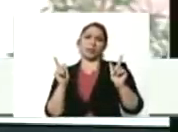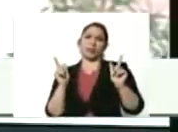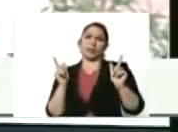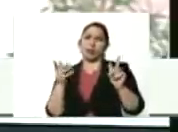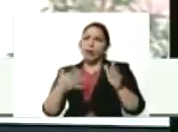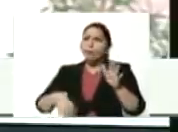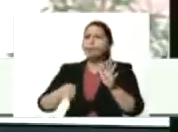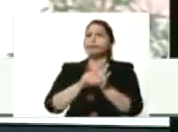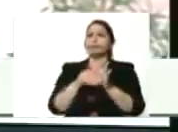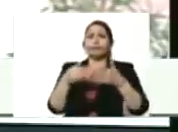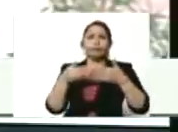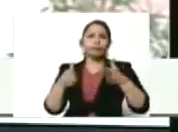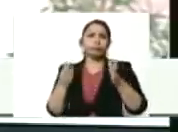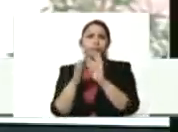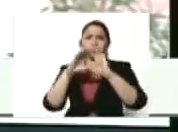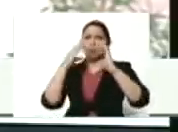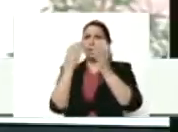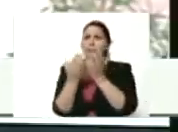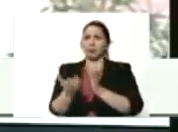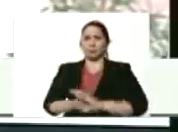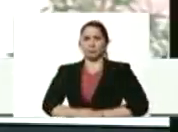reinicien las clases.